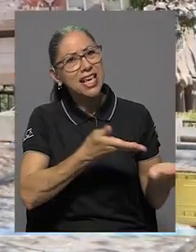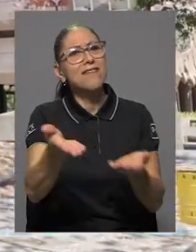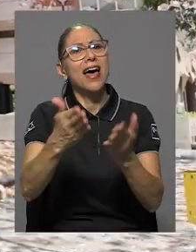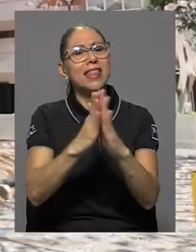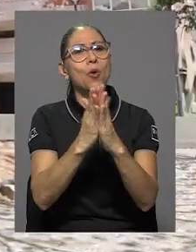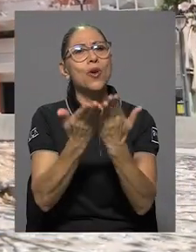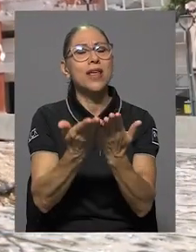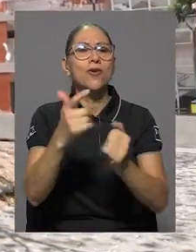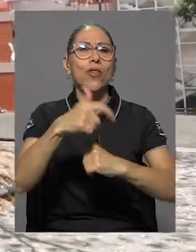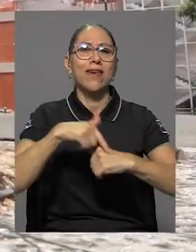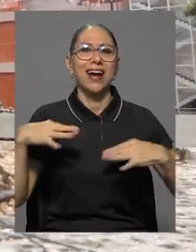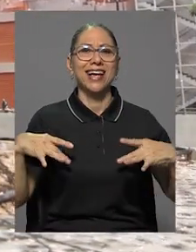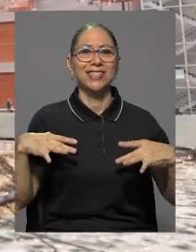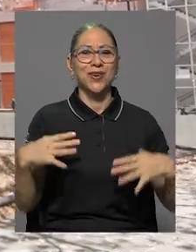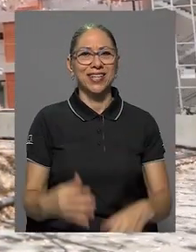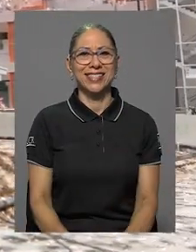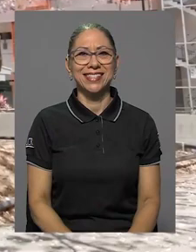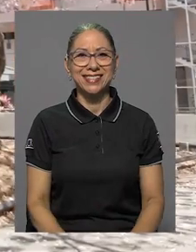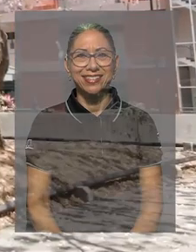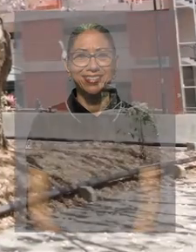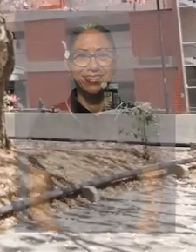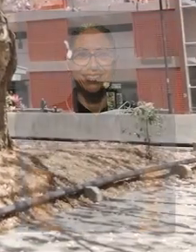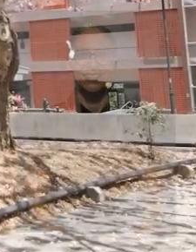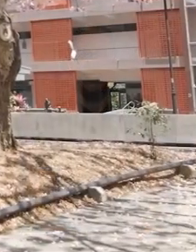¡Gracias! ¡Gracias!